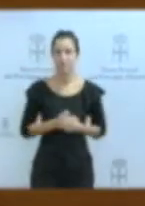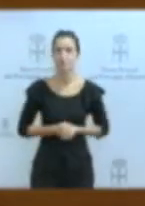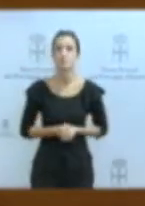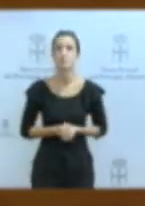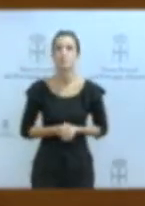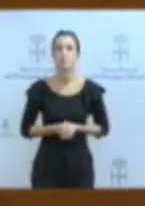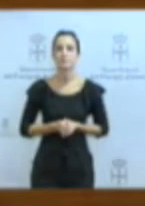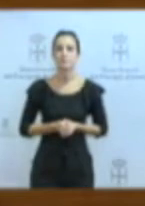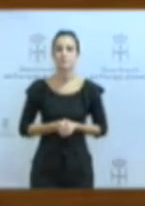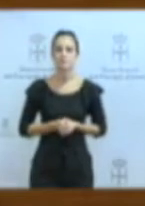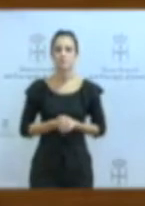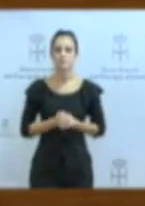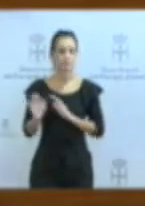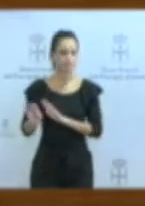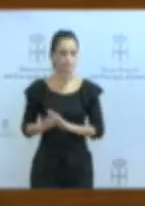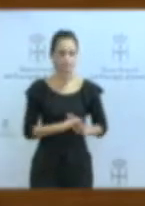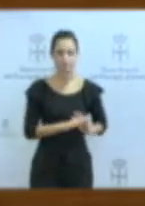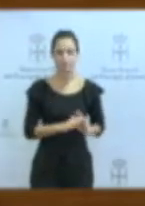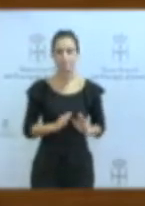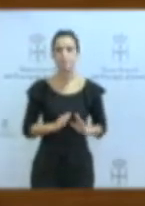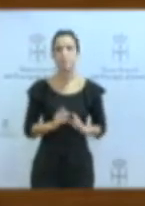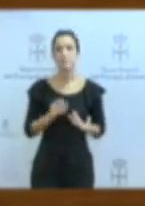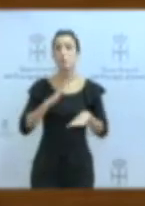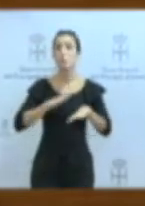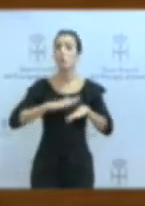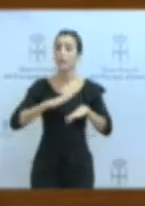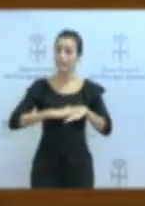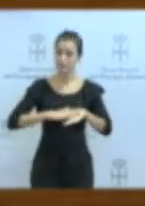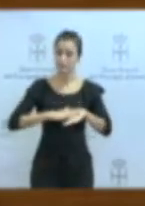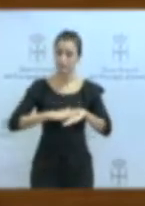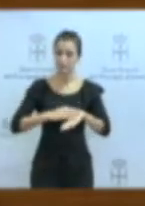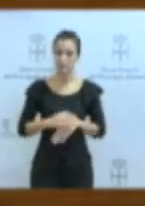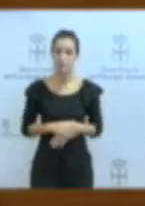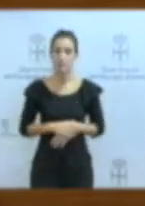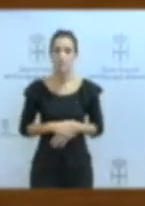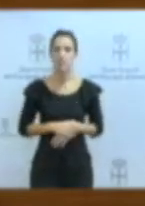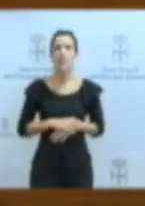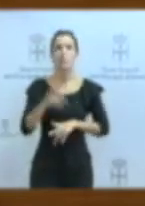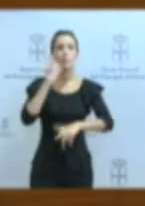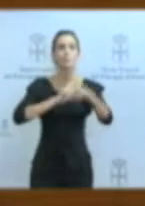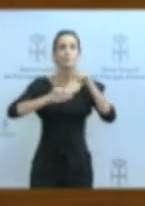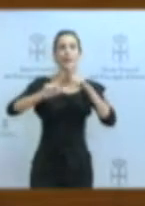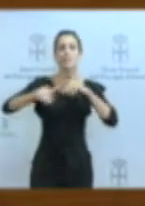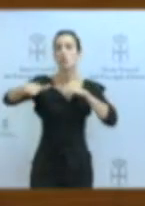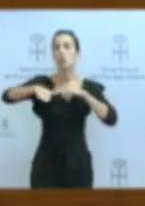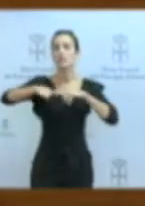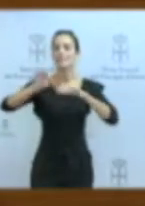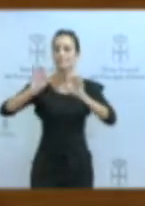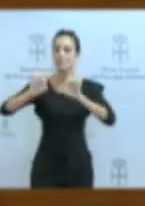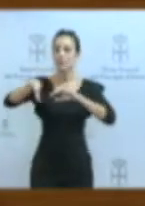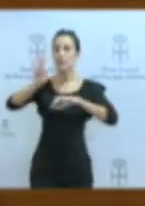digamos, el porqué de los destinos, le acabo de decir en la primera parte de la